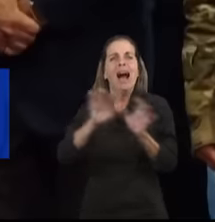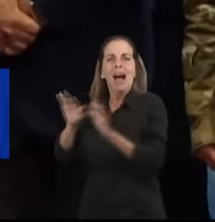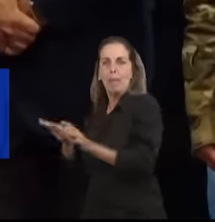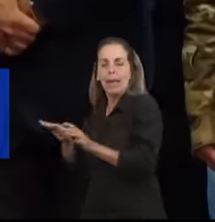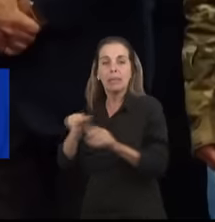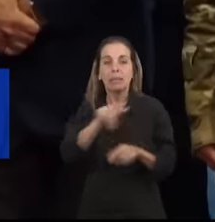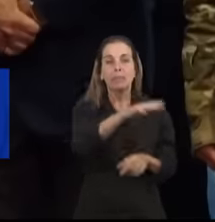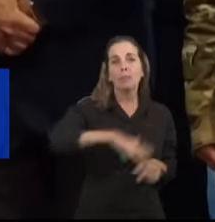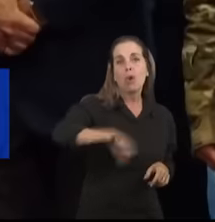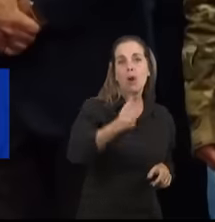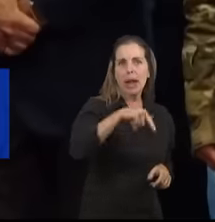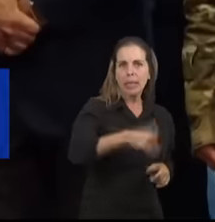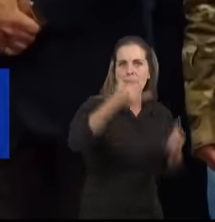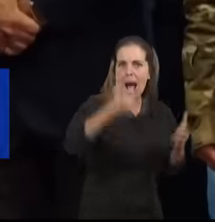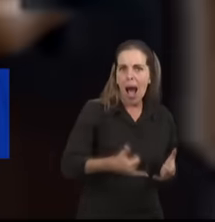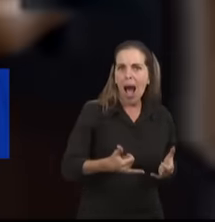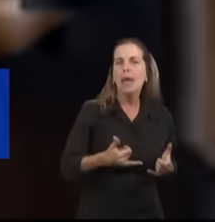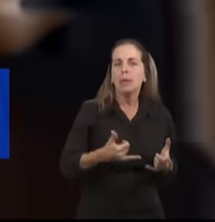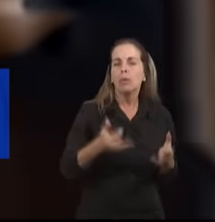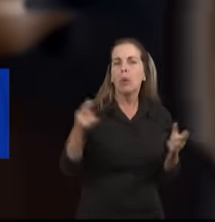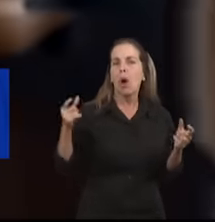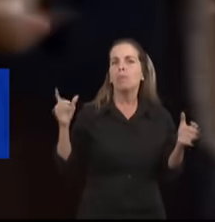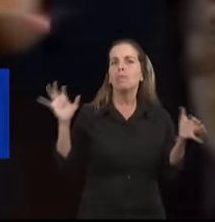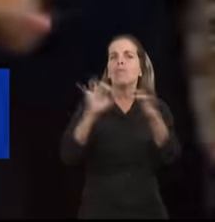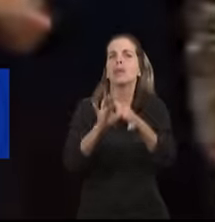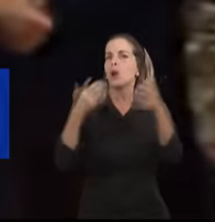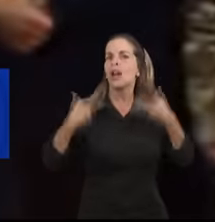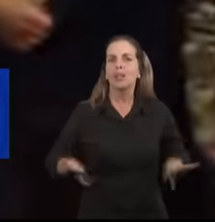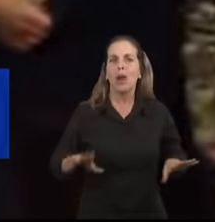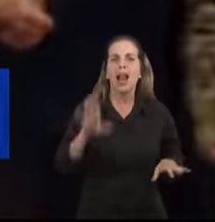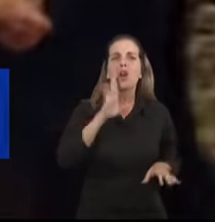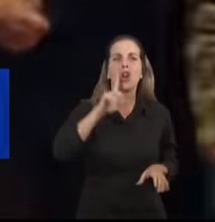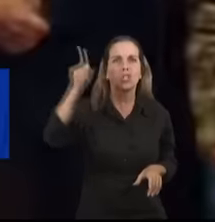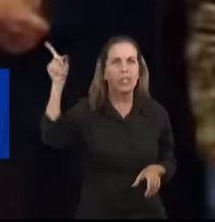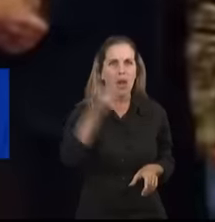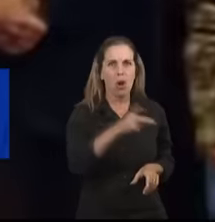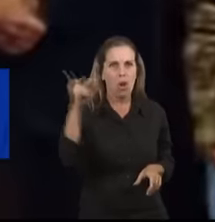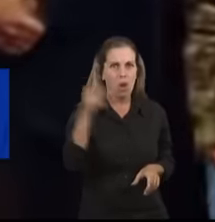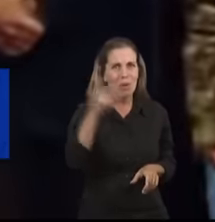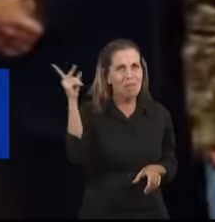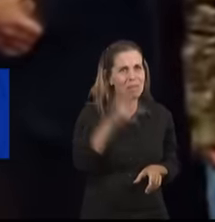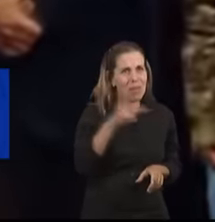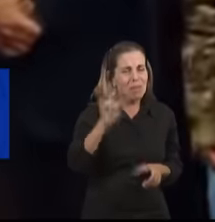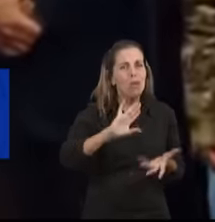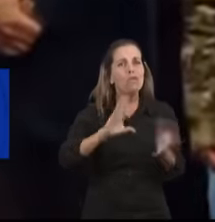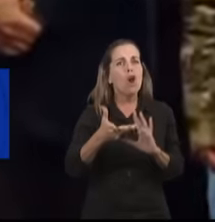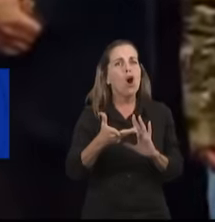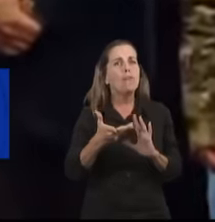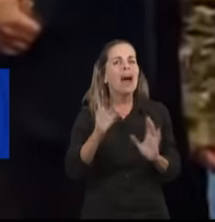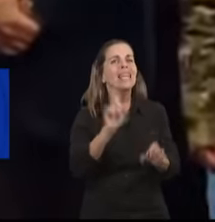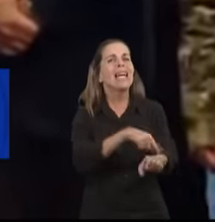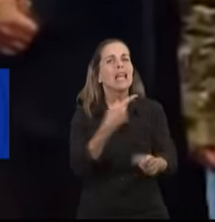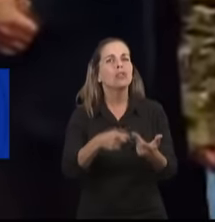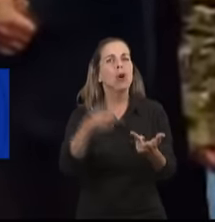como pueblos tenemos una afinidad natural con los Estados Unidos. Ambos pertenecemos a la tradición occidental, con una